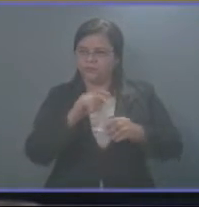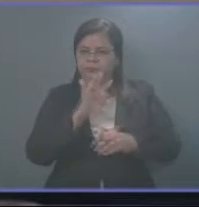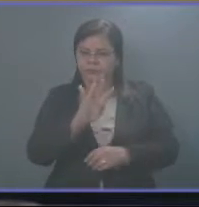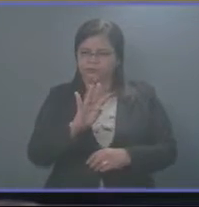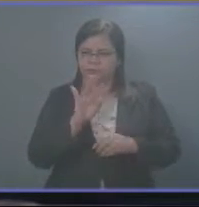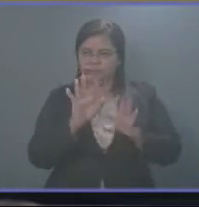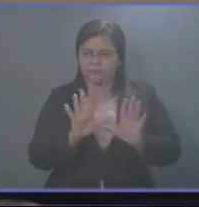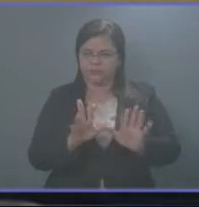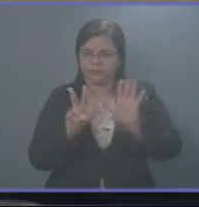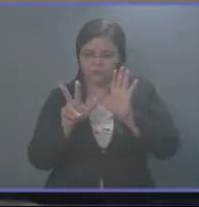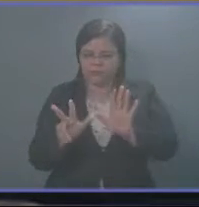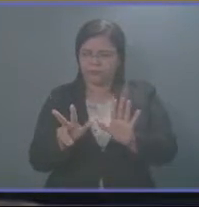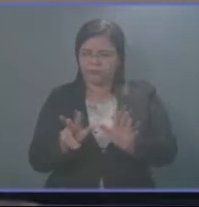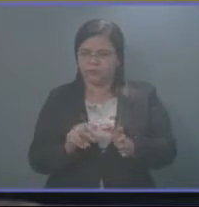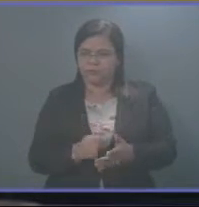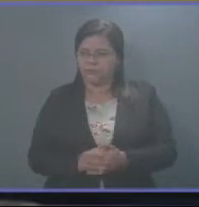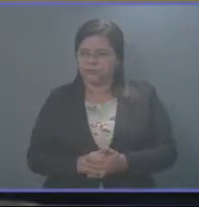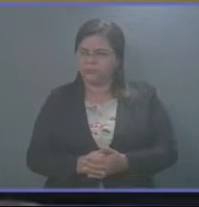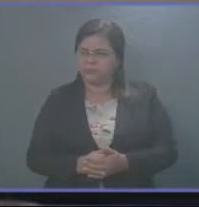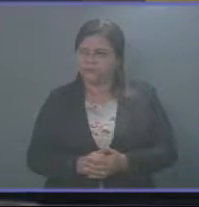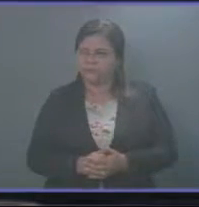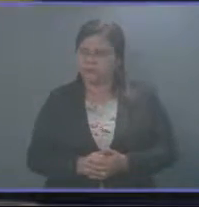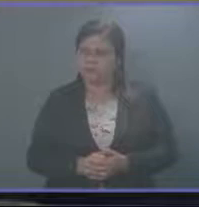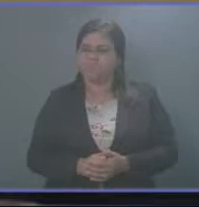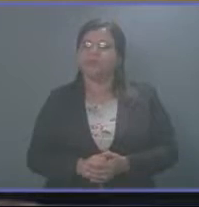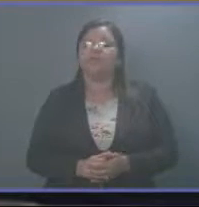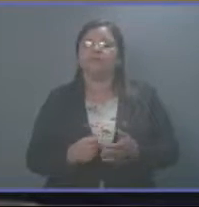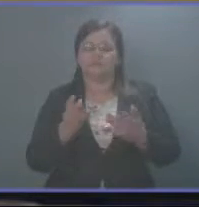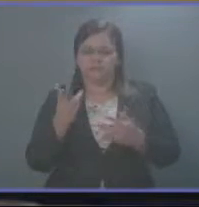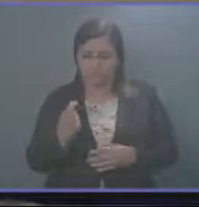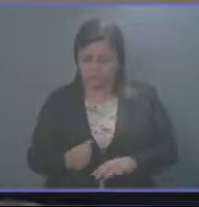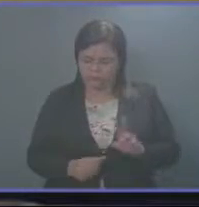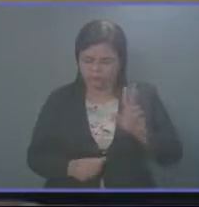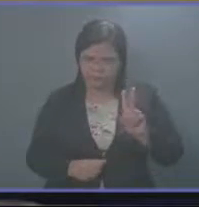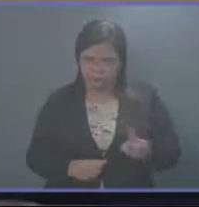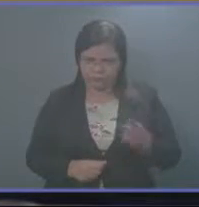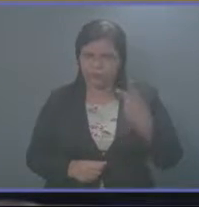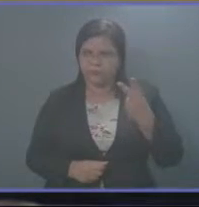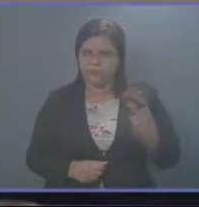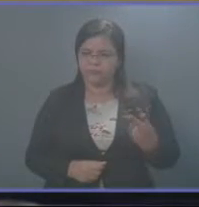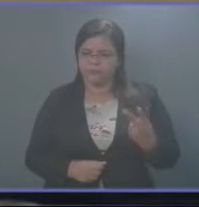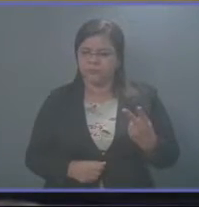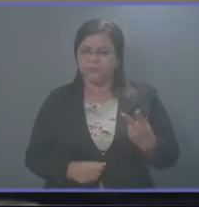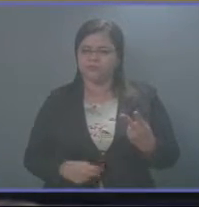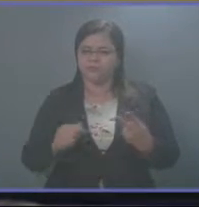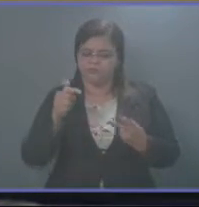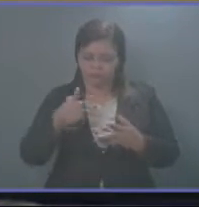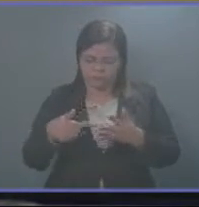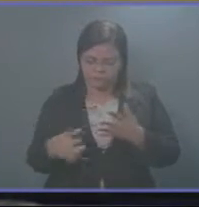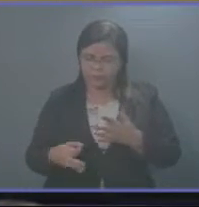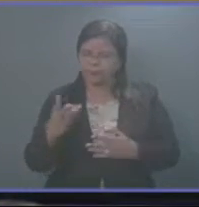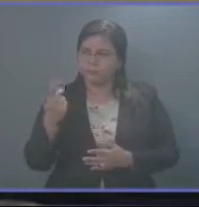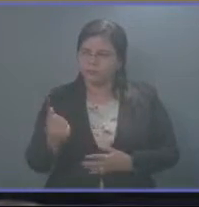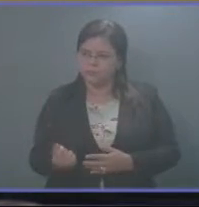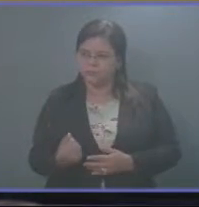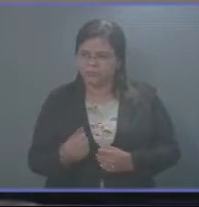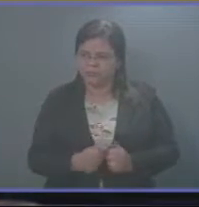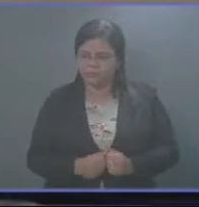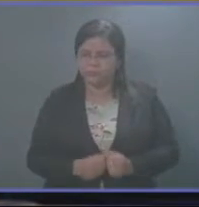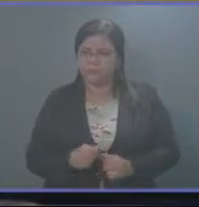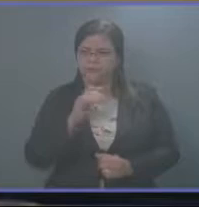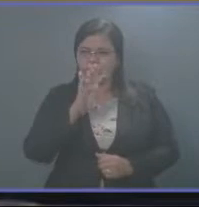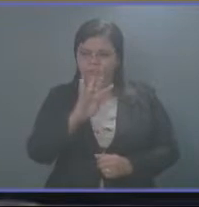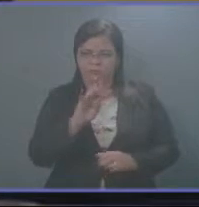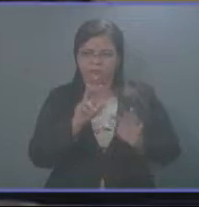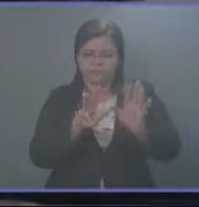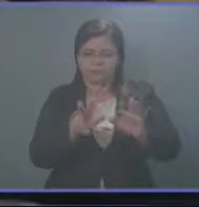418, del 23 de febrero de ese mismo año. Romano II, que el referido decreto legislativo número 885